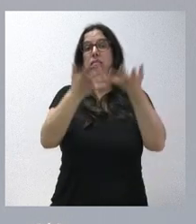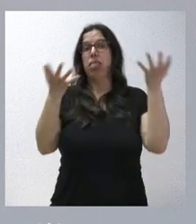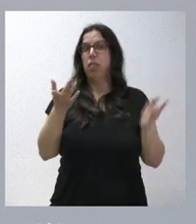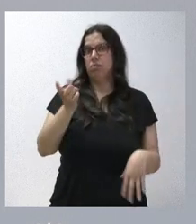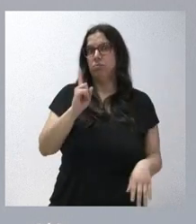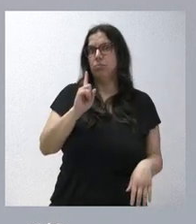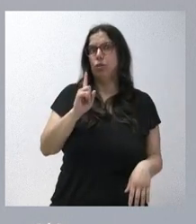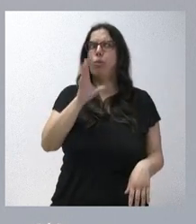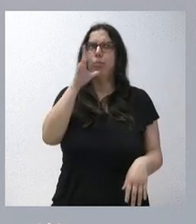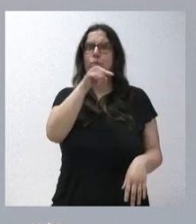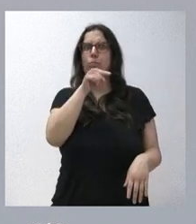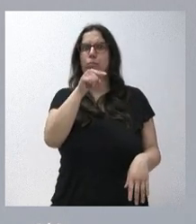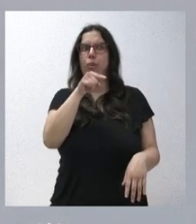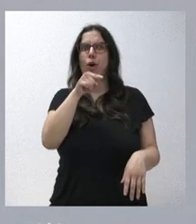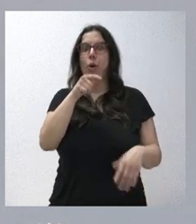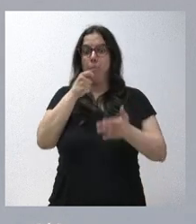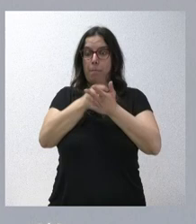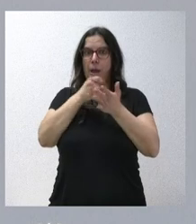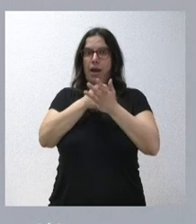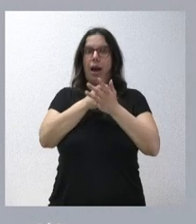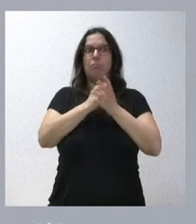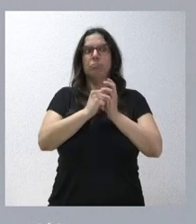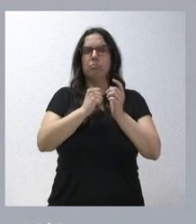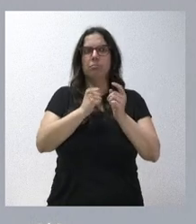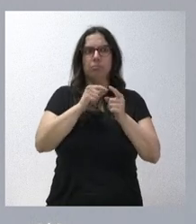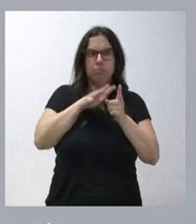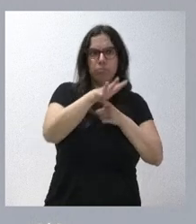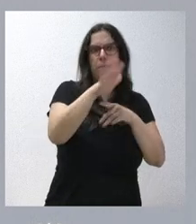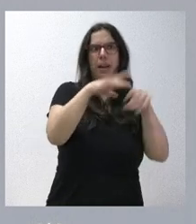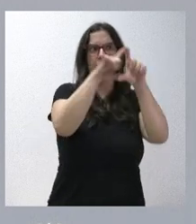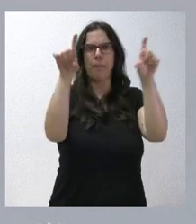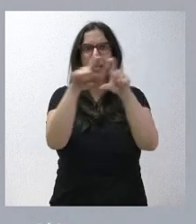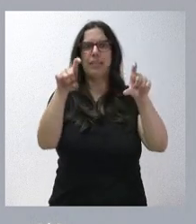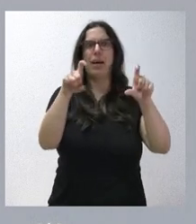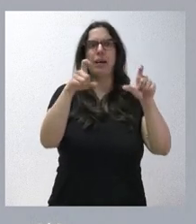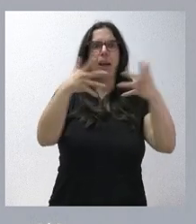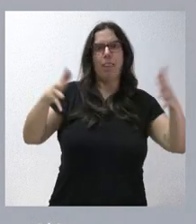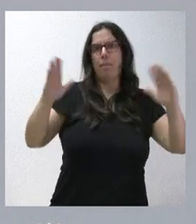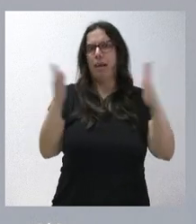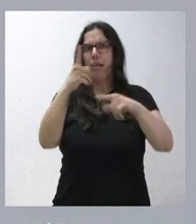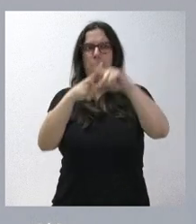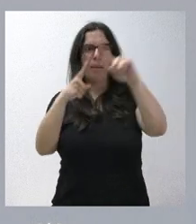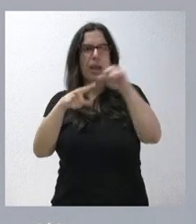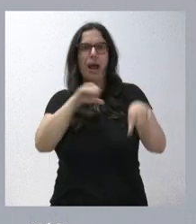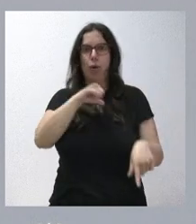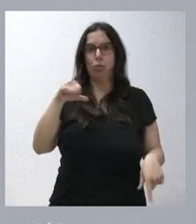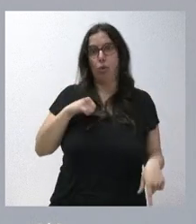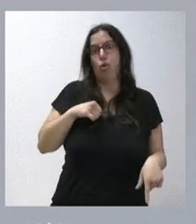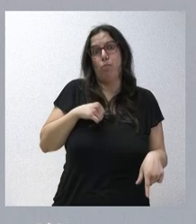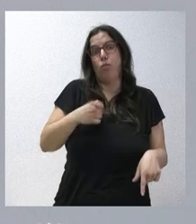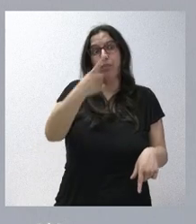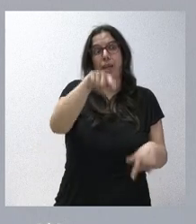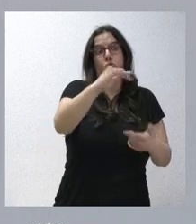pero de esto depende la vida de muchas empresas muchas pymes muchos autónomos cuya relación con la administración se basa en la confianza y